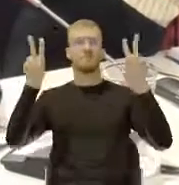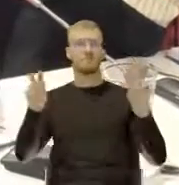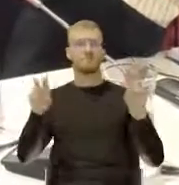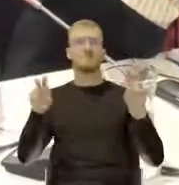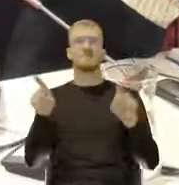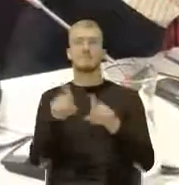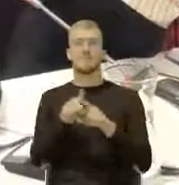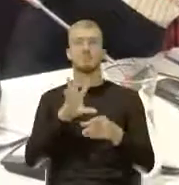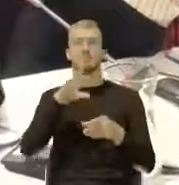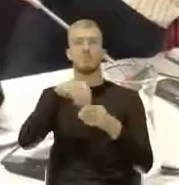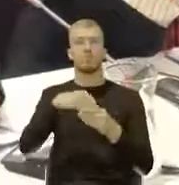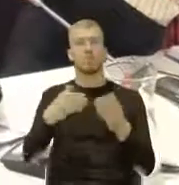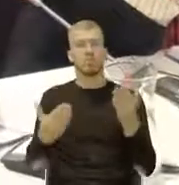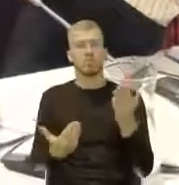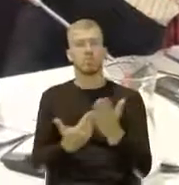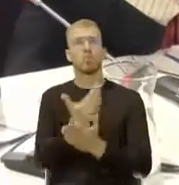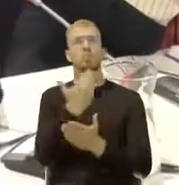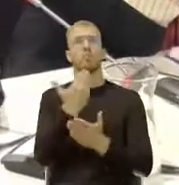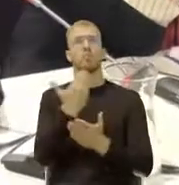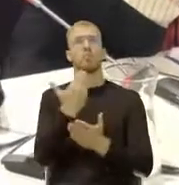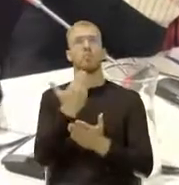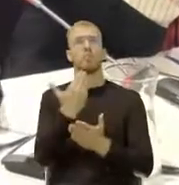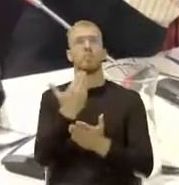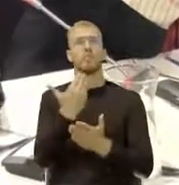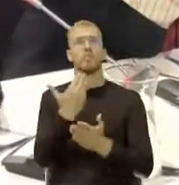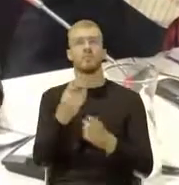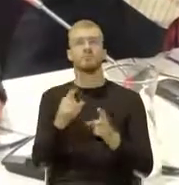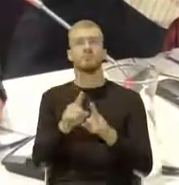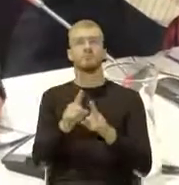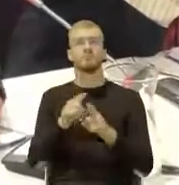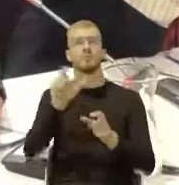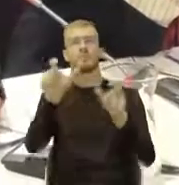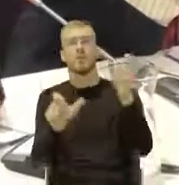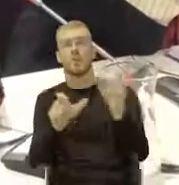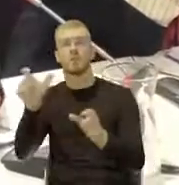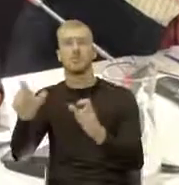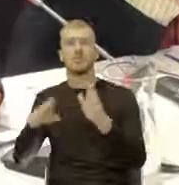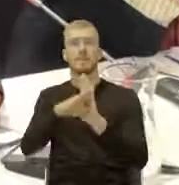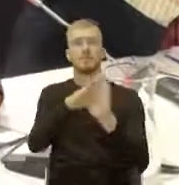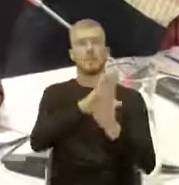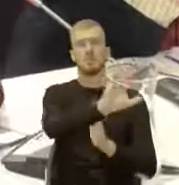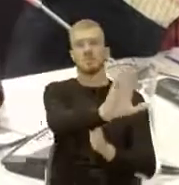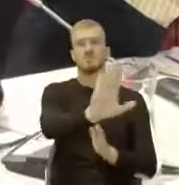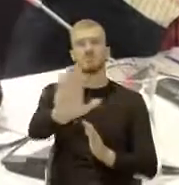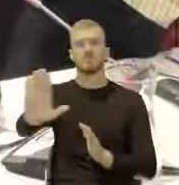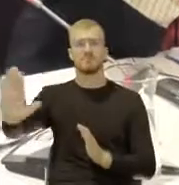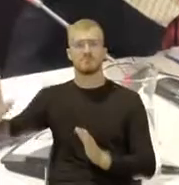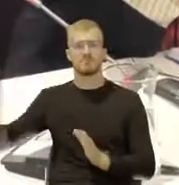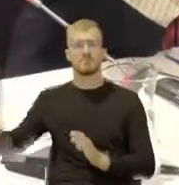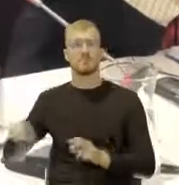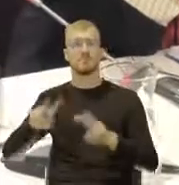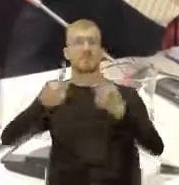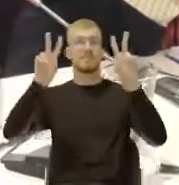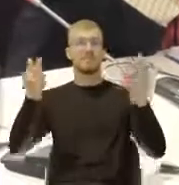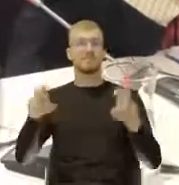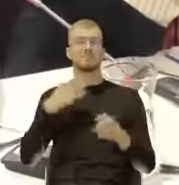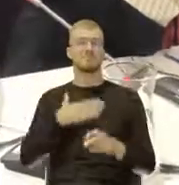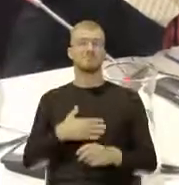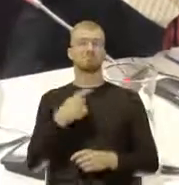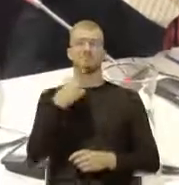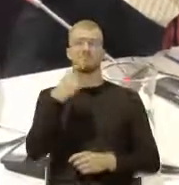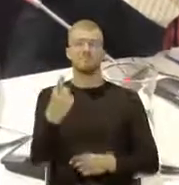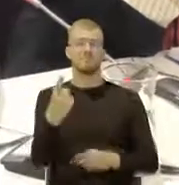He escuchado atentamente a todos mis compañeros, alcaldes, alcaldesas, y considero que debemos poner un